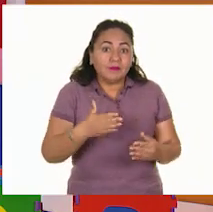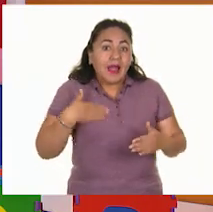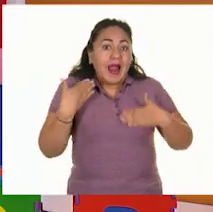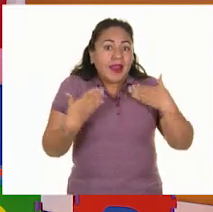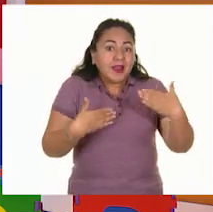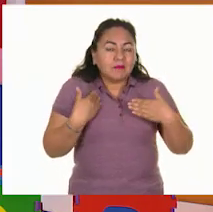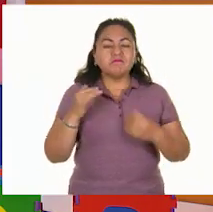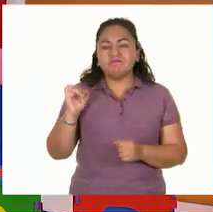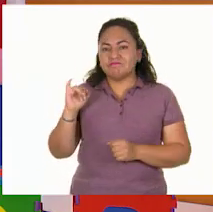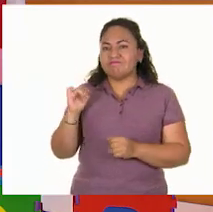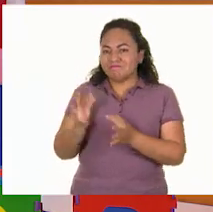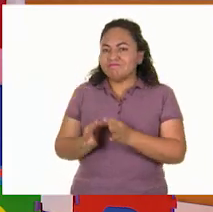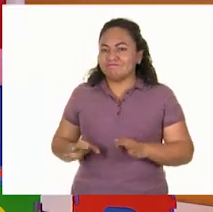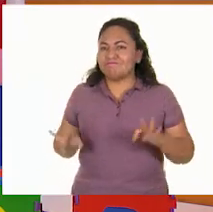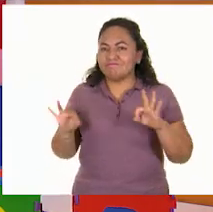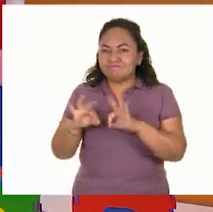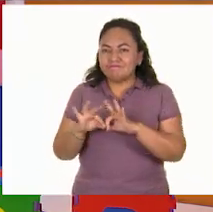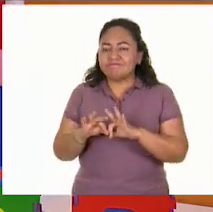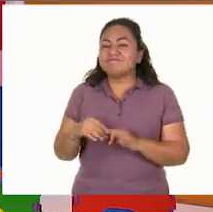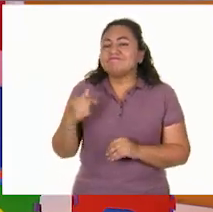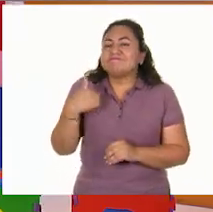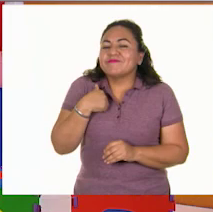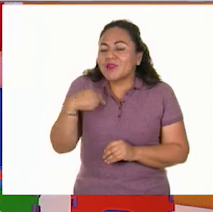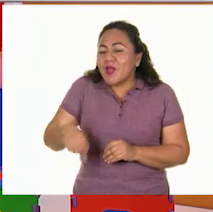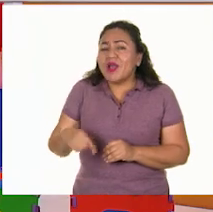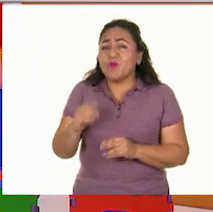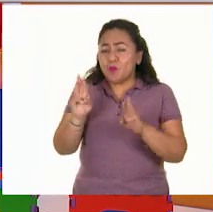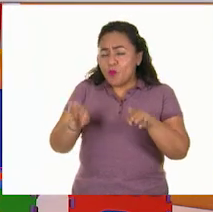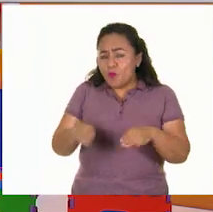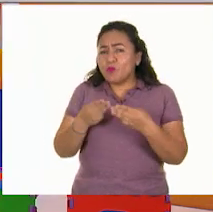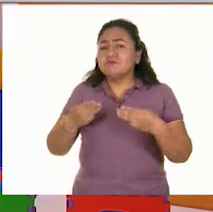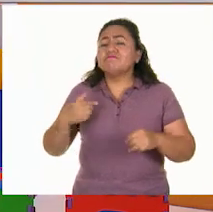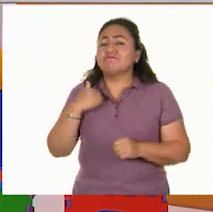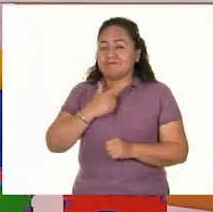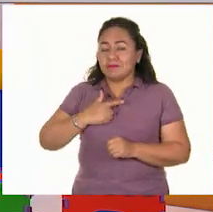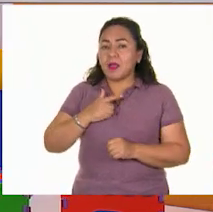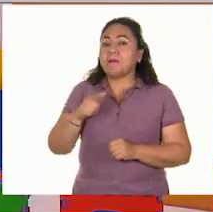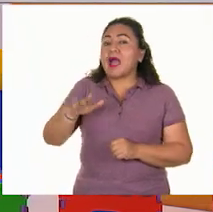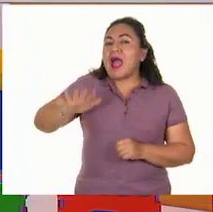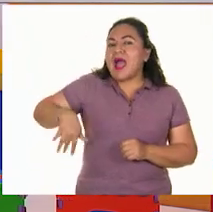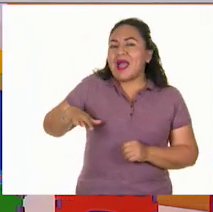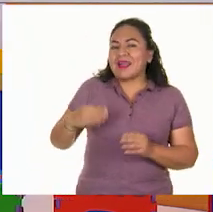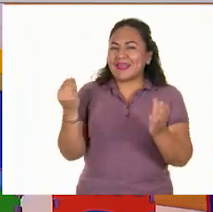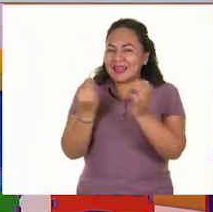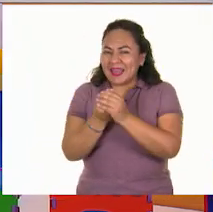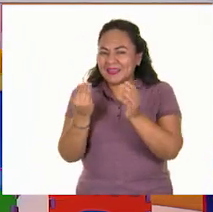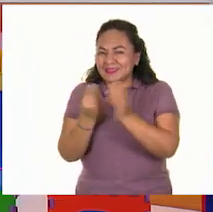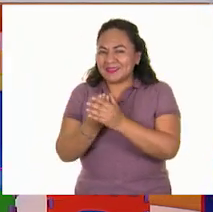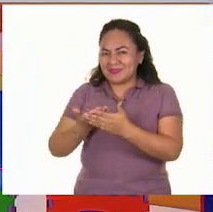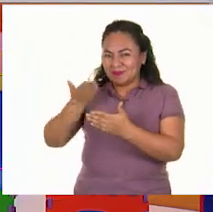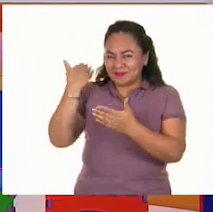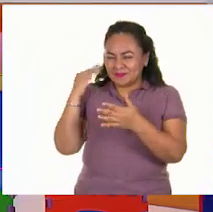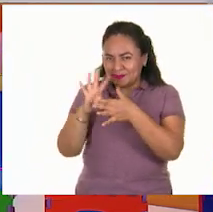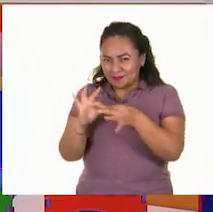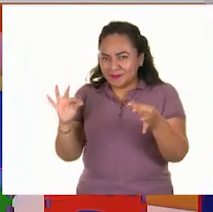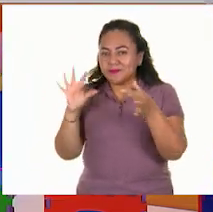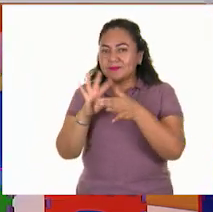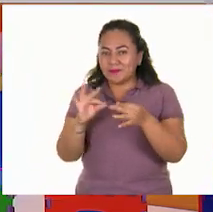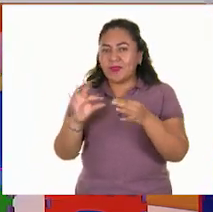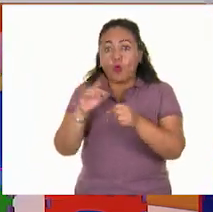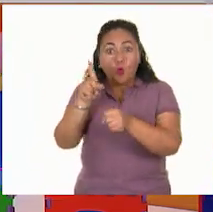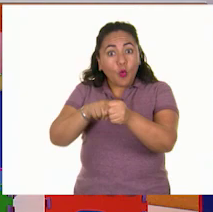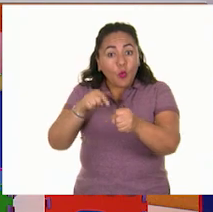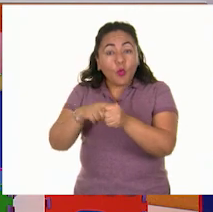muy importante. A mí esto de la música me gusta, pero fíjate que como decíamos en la clase pasada, también los colores